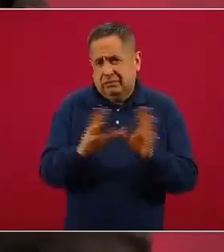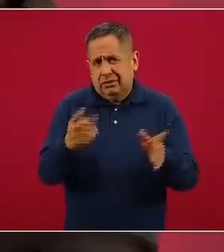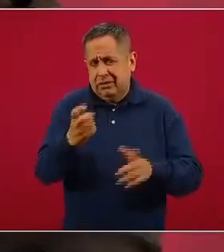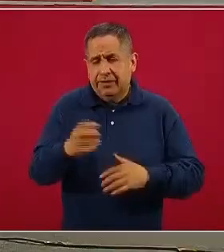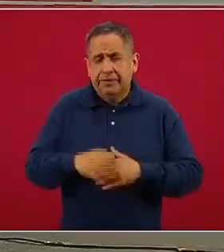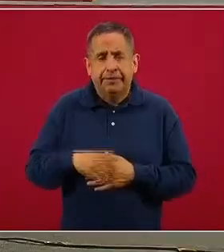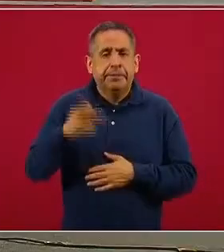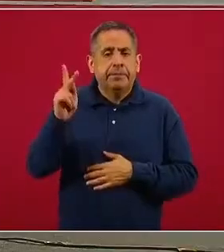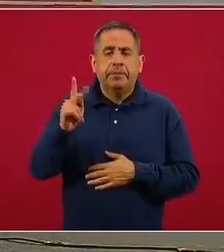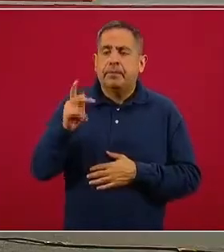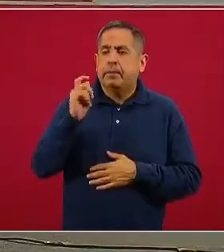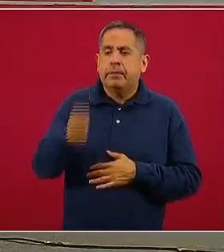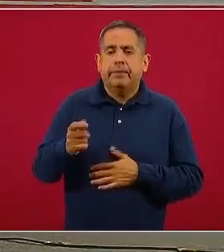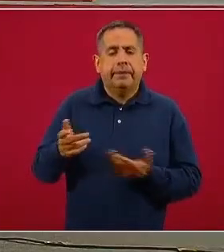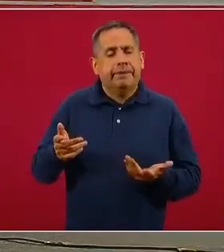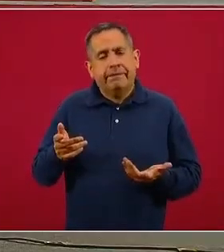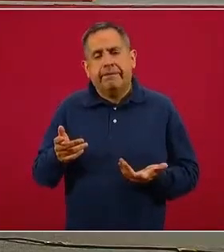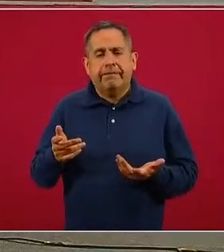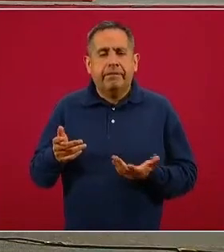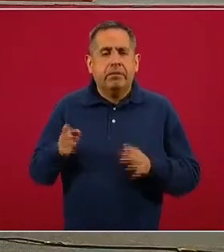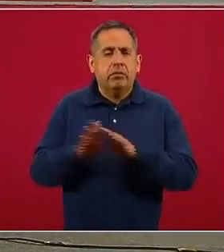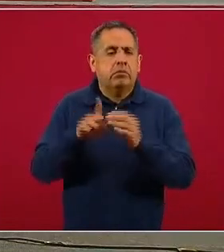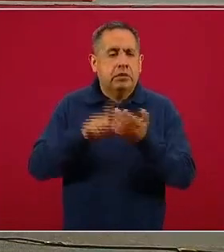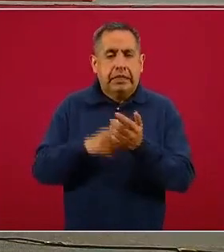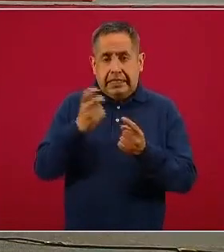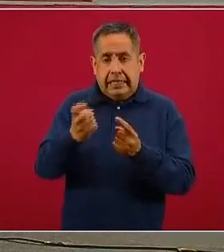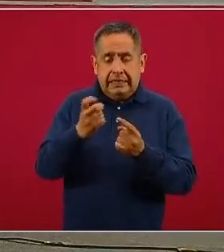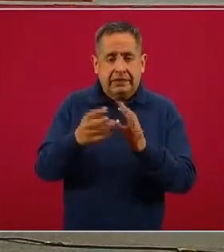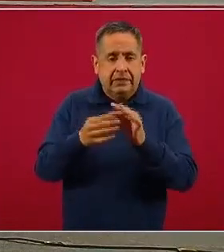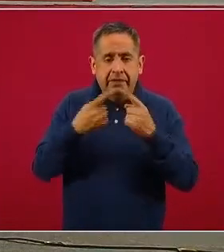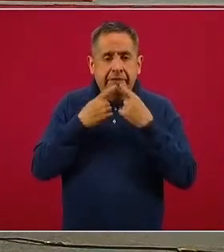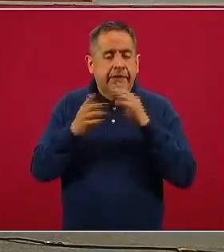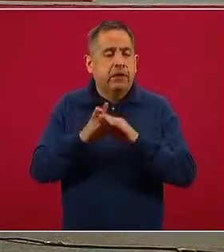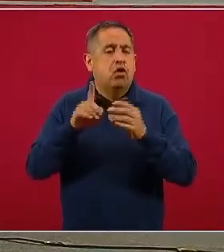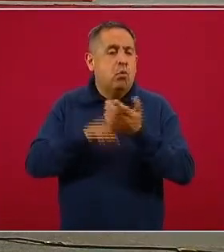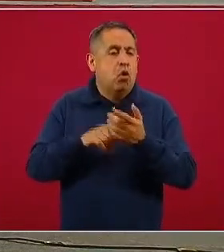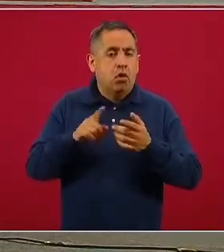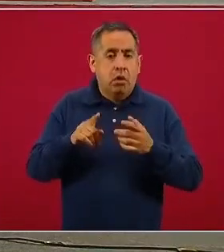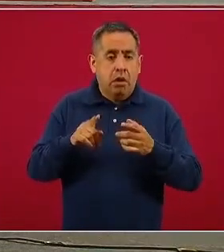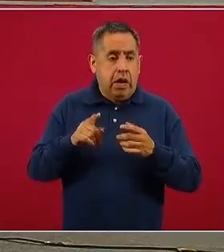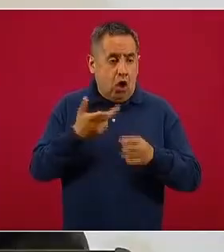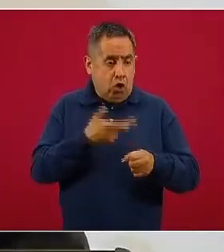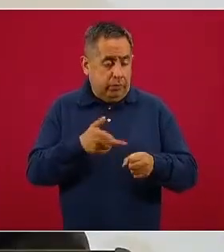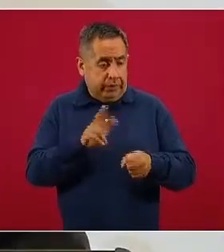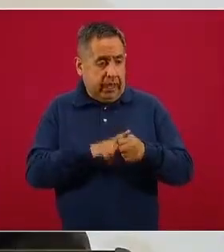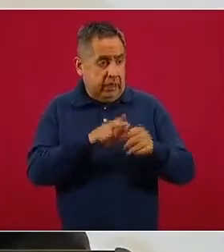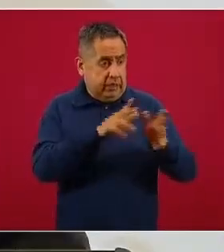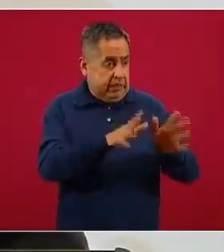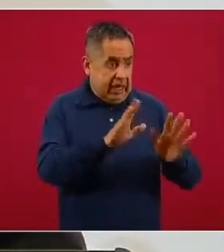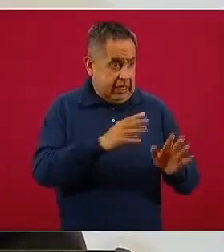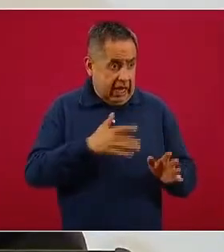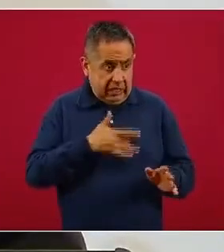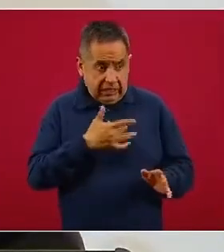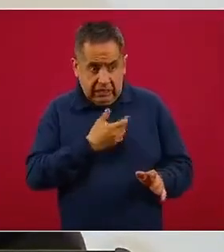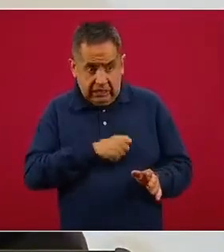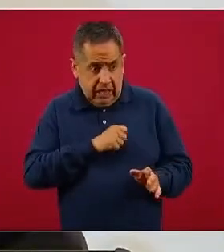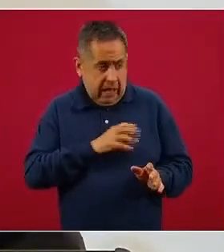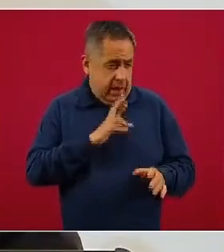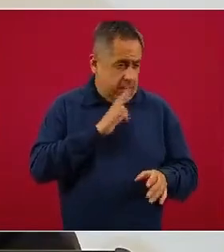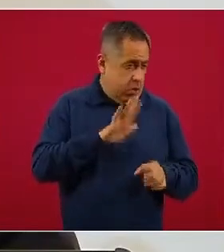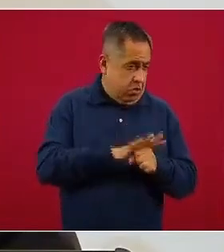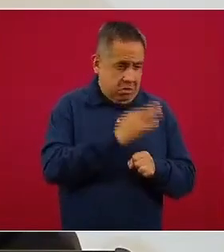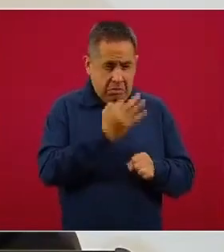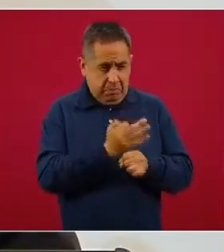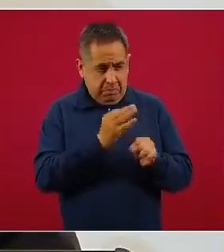pero normalmente para este tipo de situaciones, una vez que se estabiliza un paciente, normalmente se trasladan